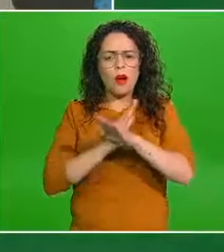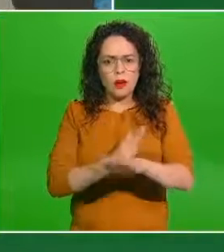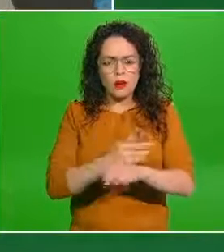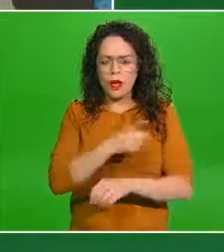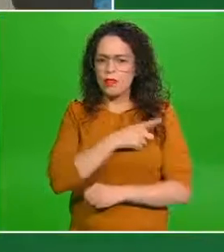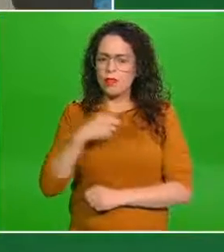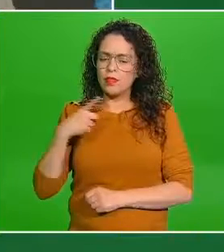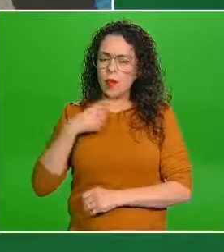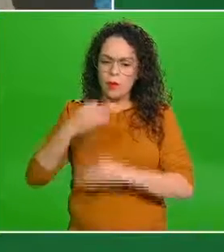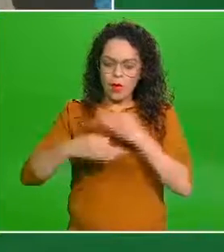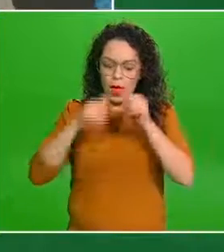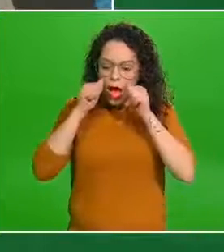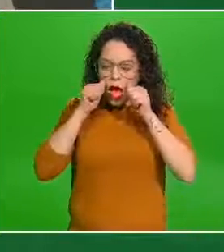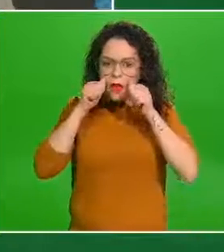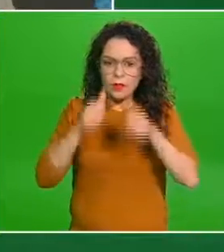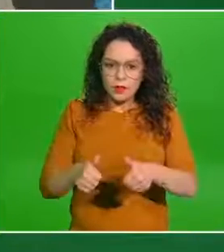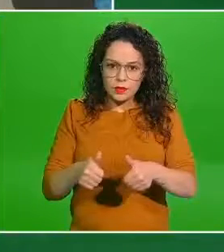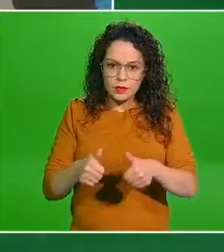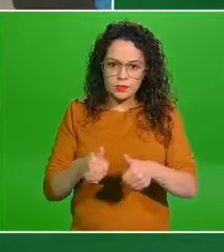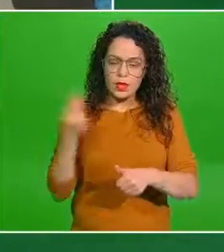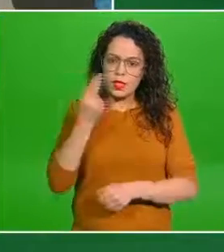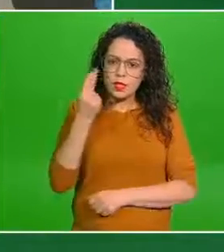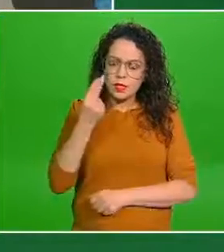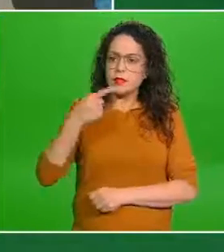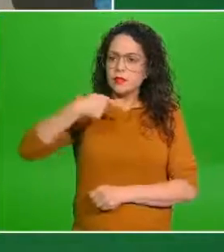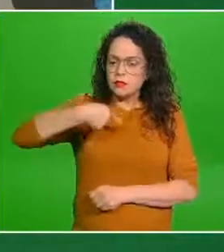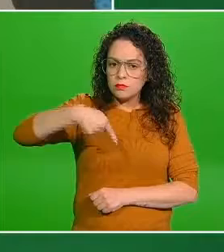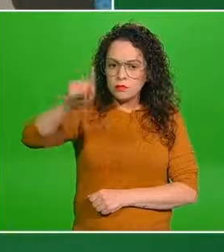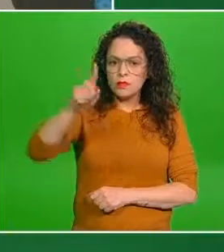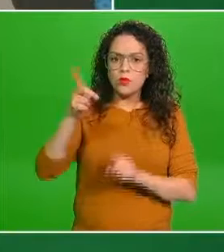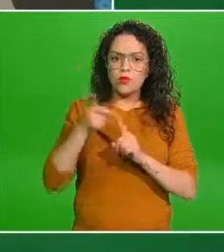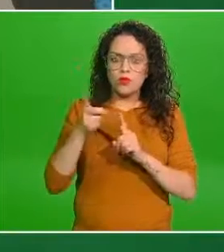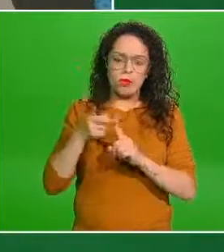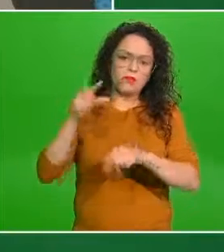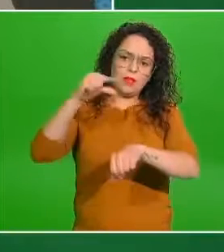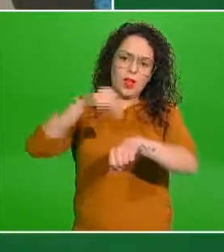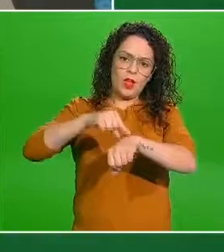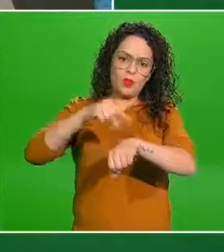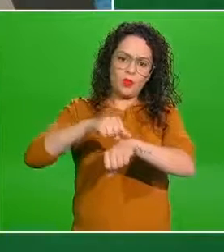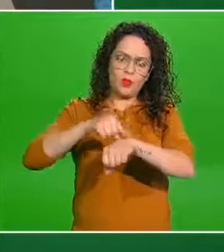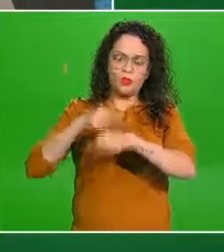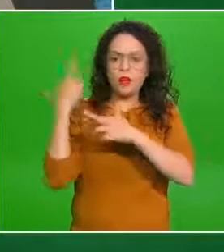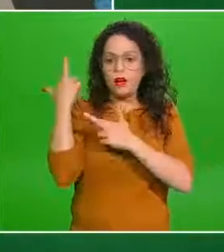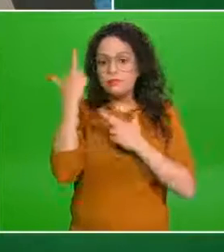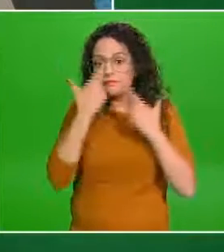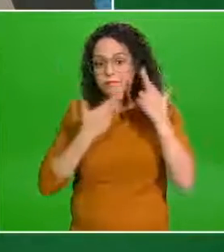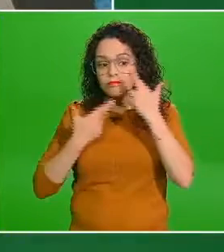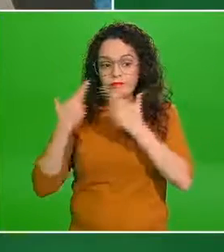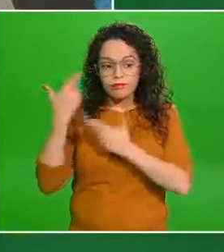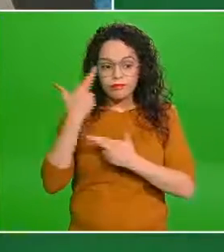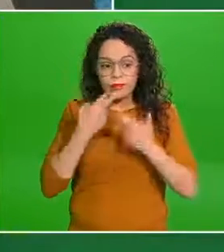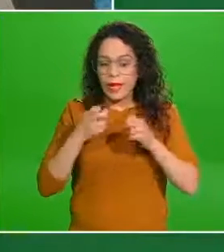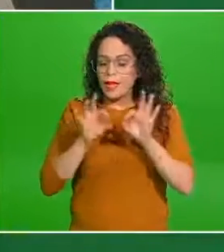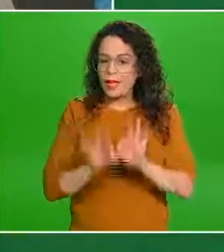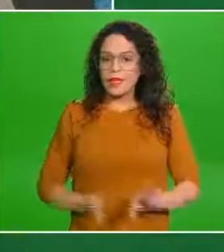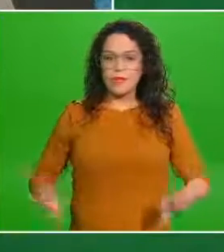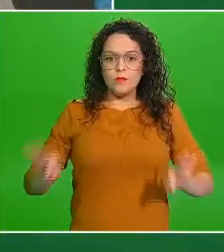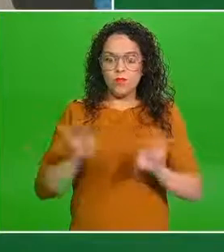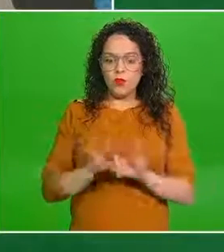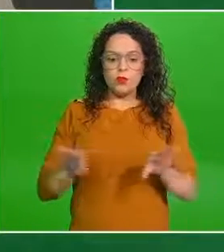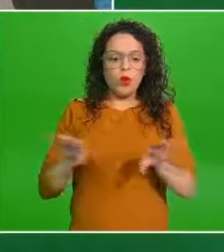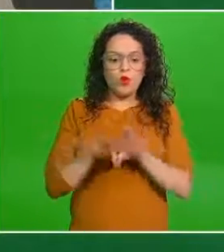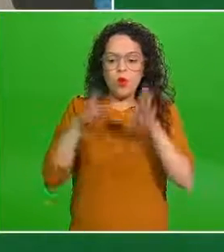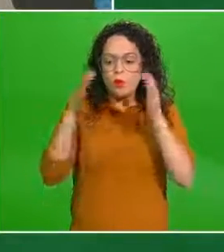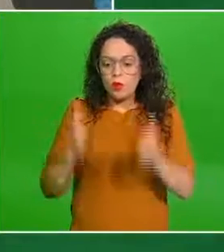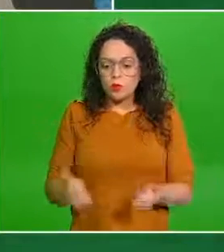integral, tener atención, asistir a salud para que tengamos un chequeo, ¿sí?, de cómo estamos